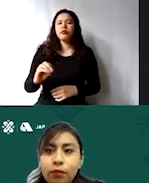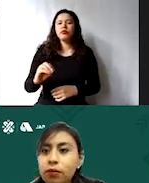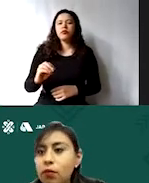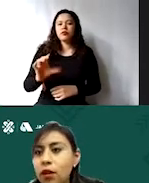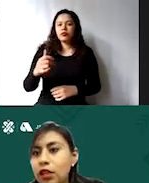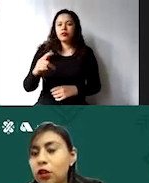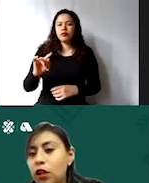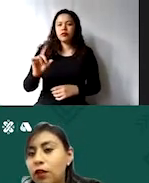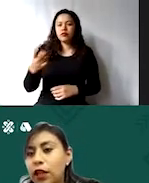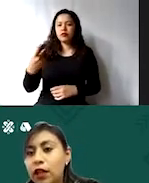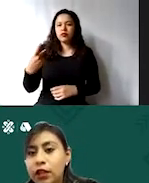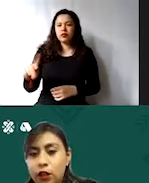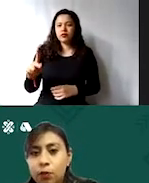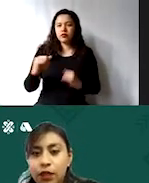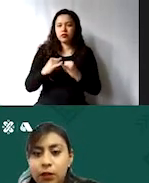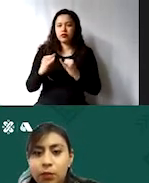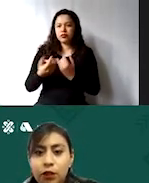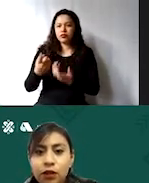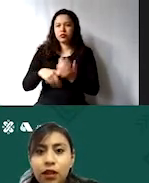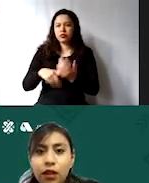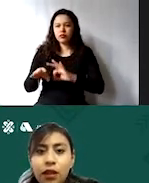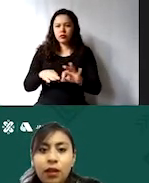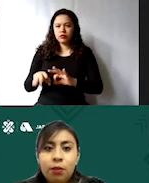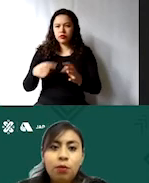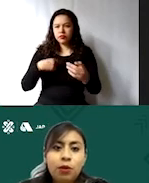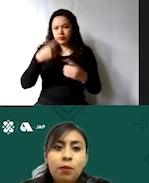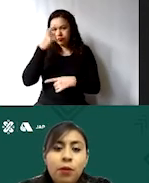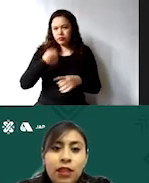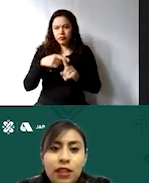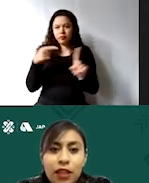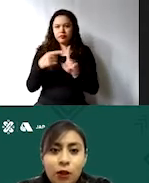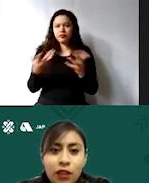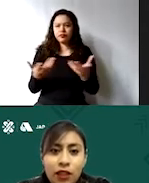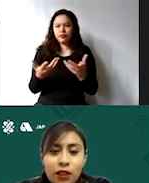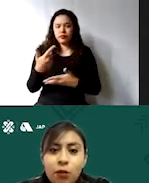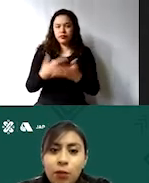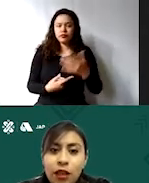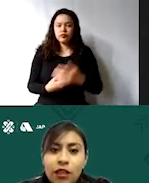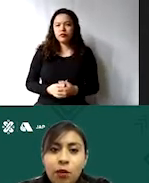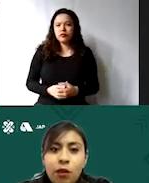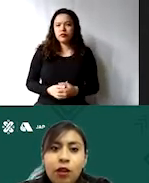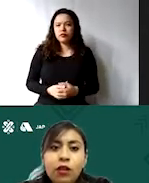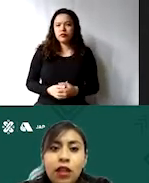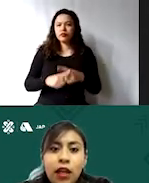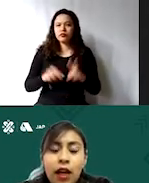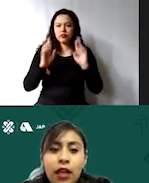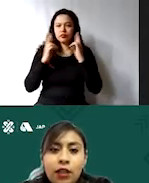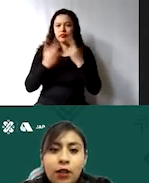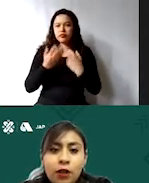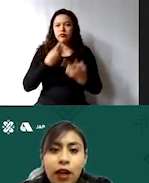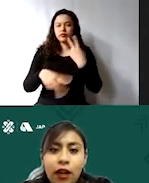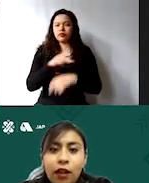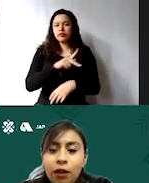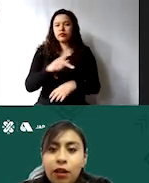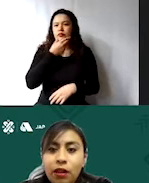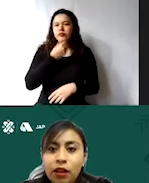acompañan. Esto con el fin de registrar su participación. Pues bien, vamos a iniciar con esta sesión. Bienvenidas y bienvenidos a la